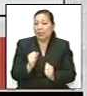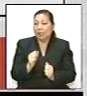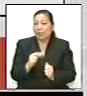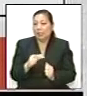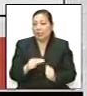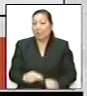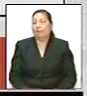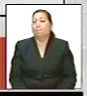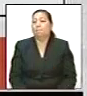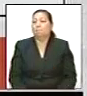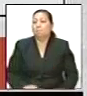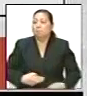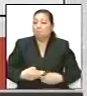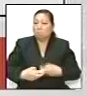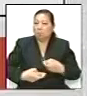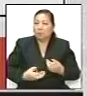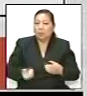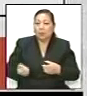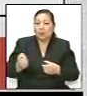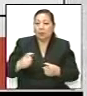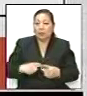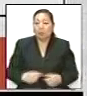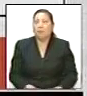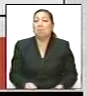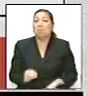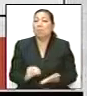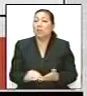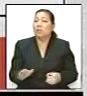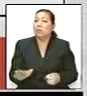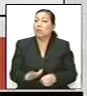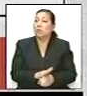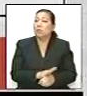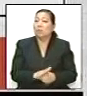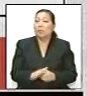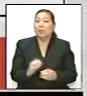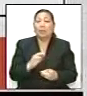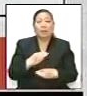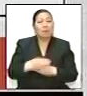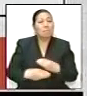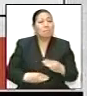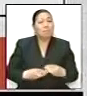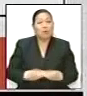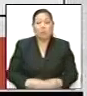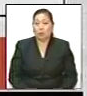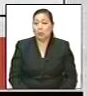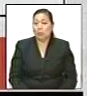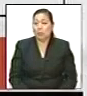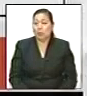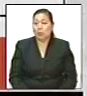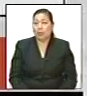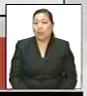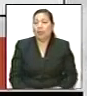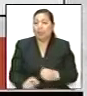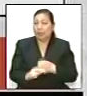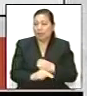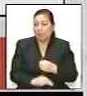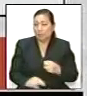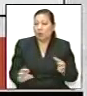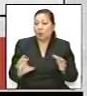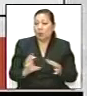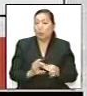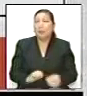uno de los procesos de integración más eficientes del mundo la asociación de naciones del sudeste